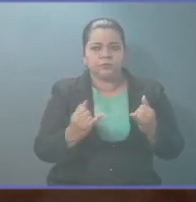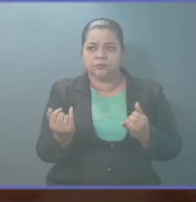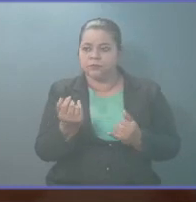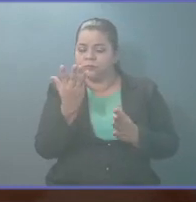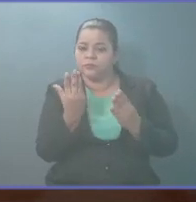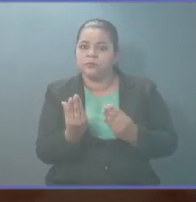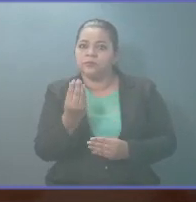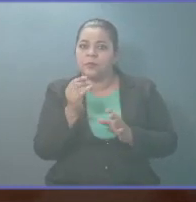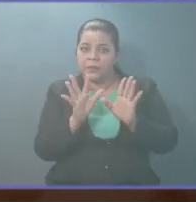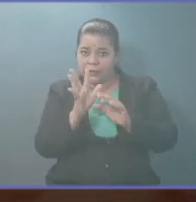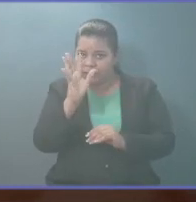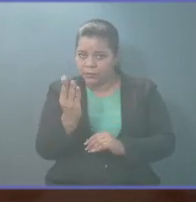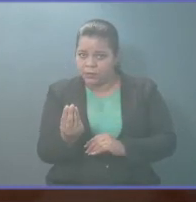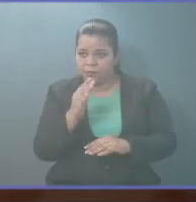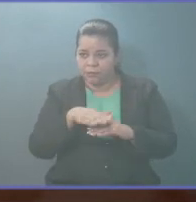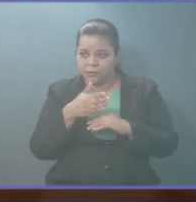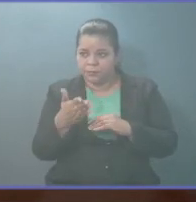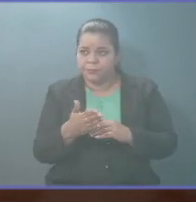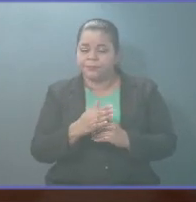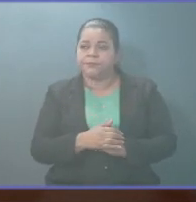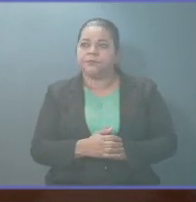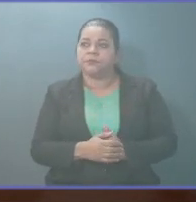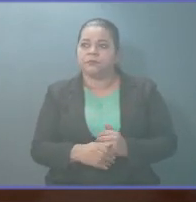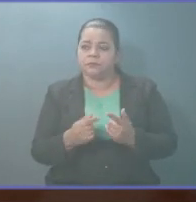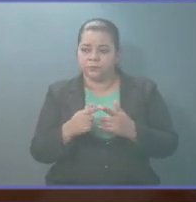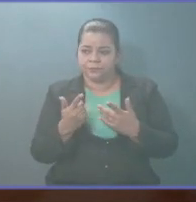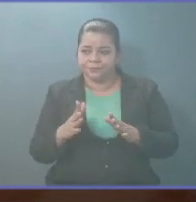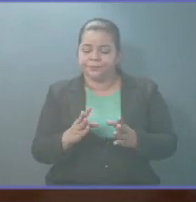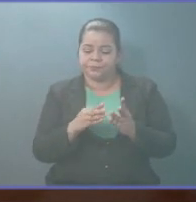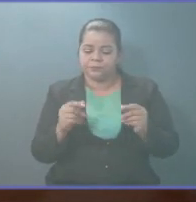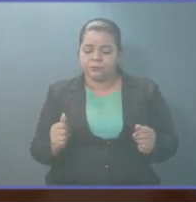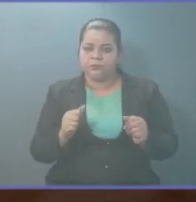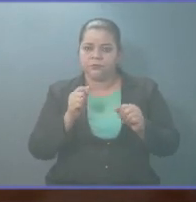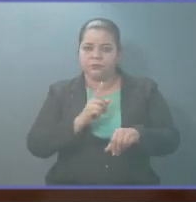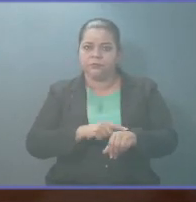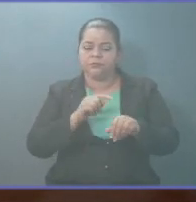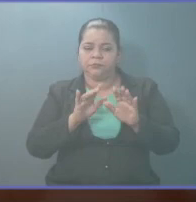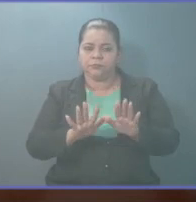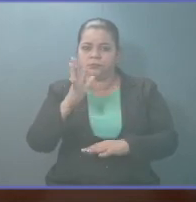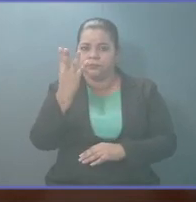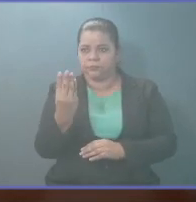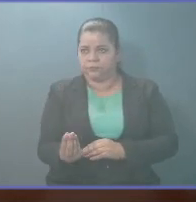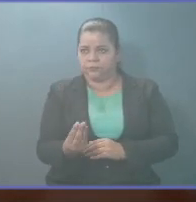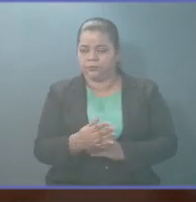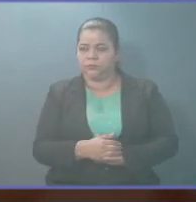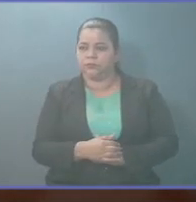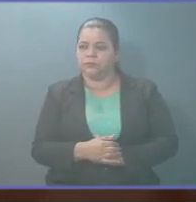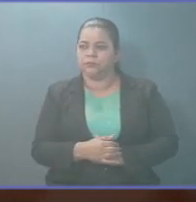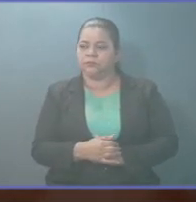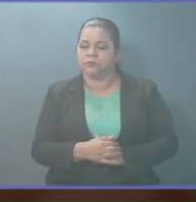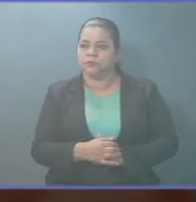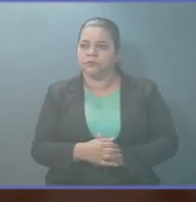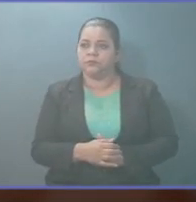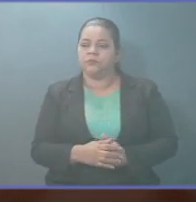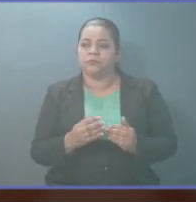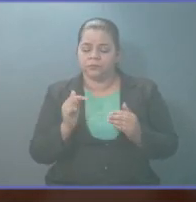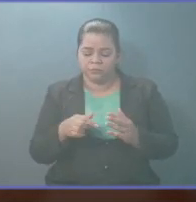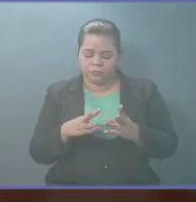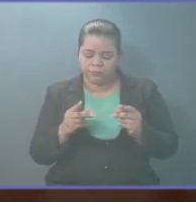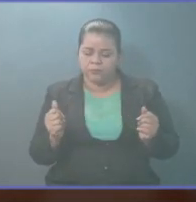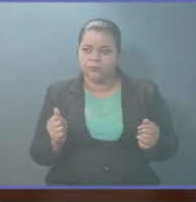tal como nosotros lo teníamos, Ok. pero solo específicamente ese párrafo. De ahí De lo ahí lo demás demás, sí sí. estoy de acuerdo. Con el